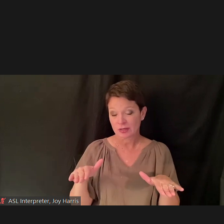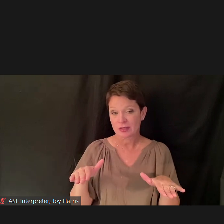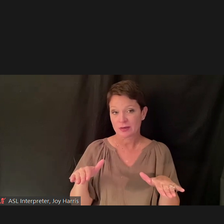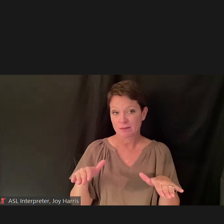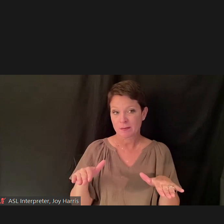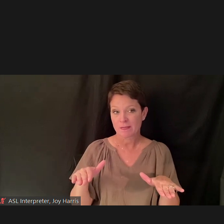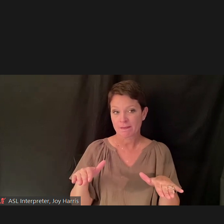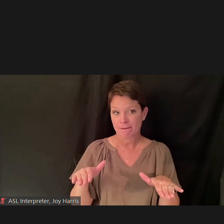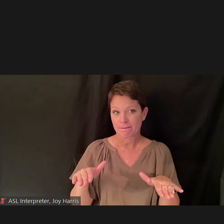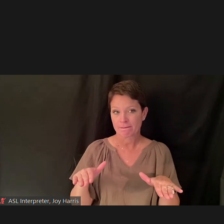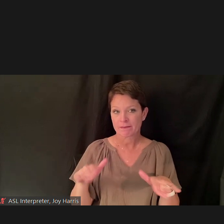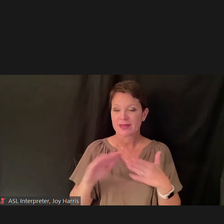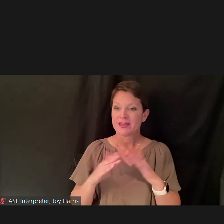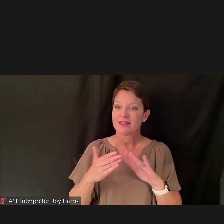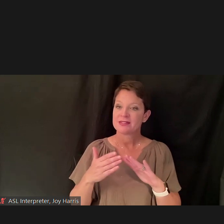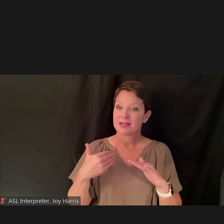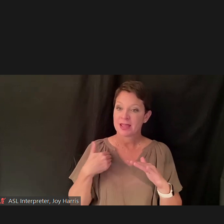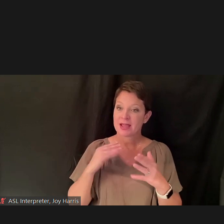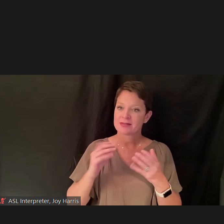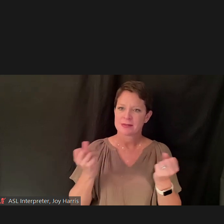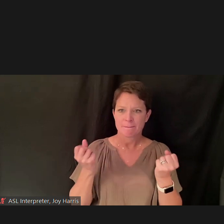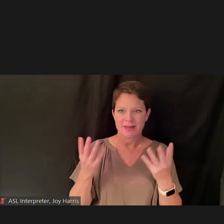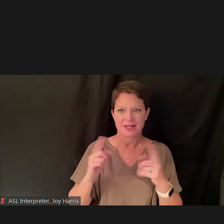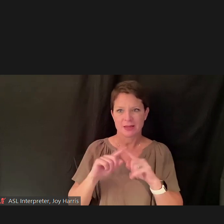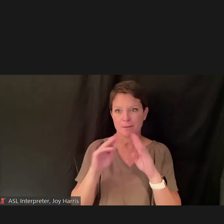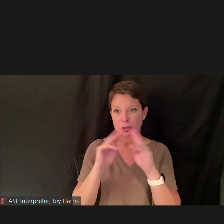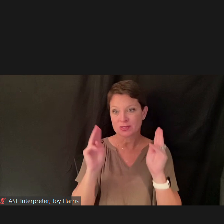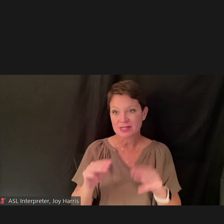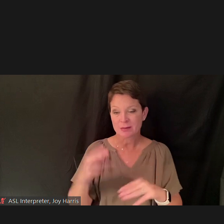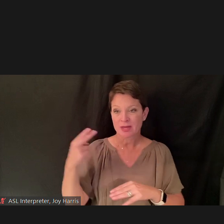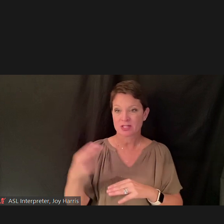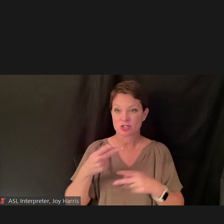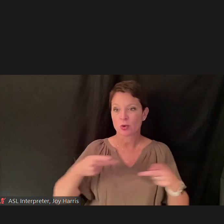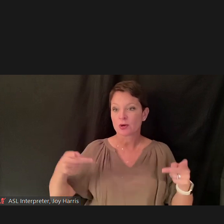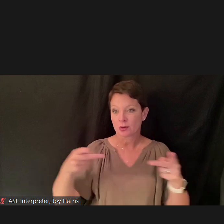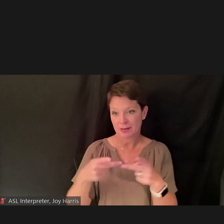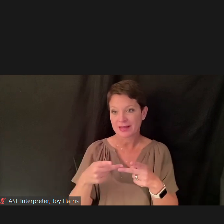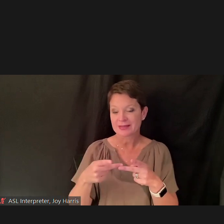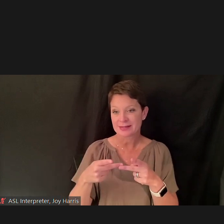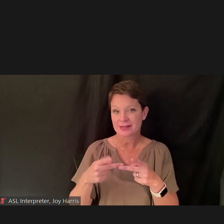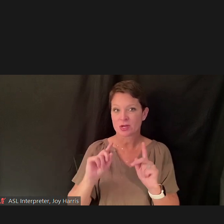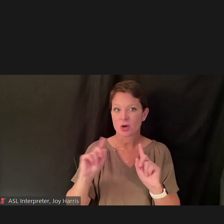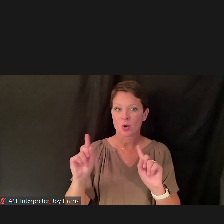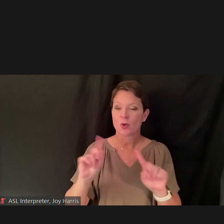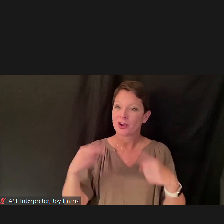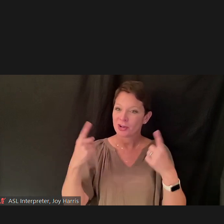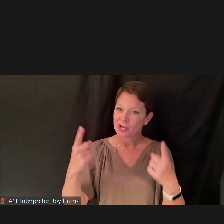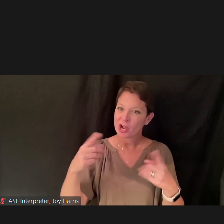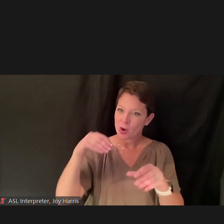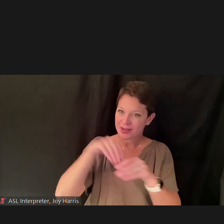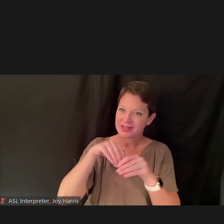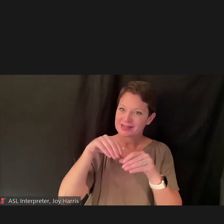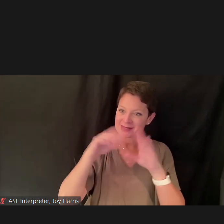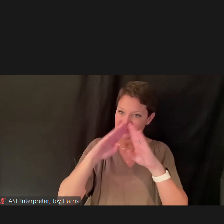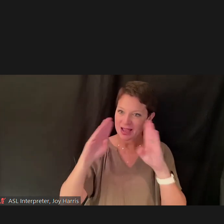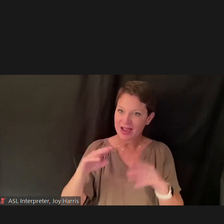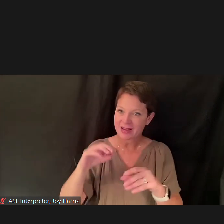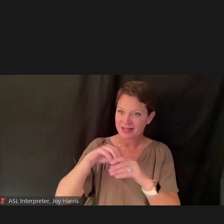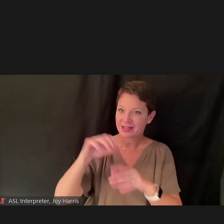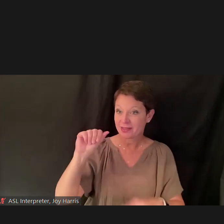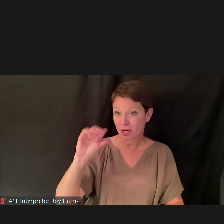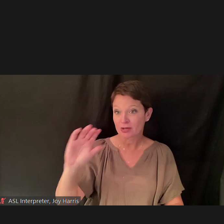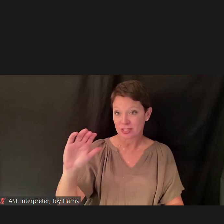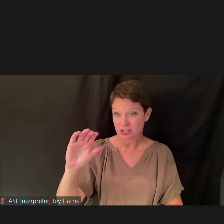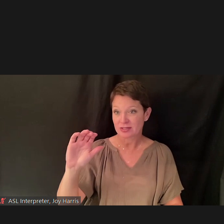Para aquellos que tienen niños, la ciudad tiene un gran número de museos donde puede